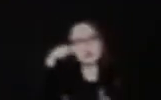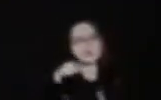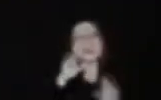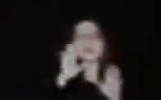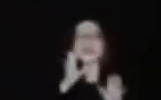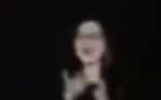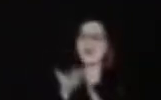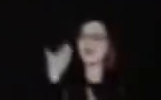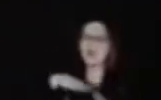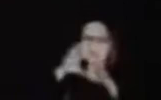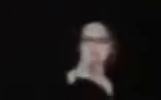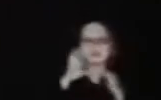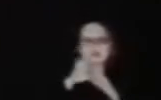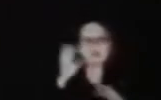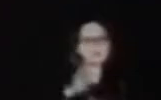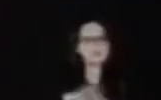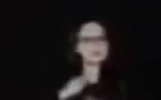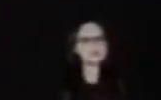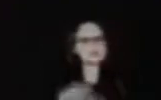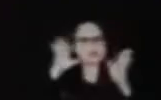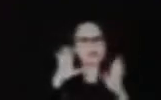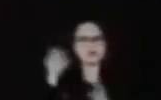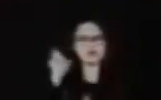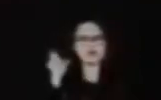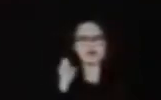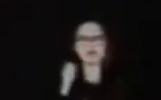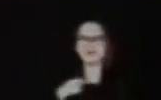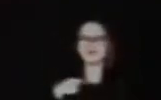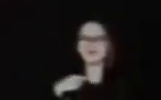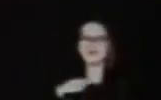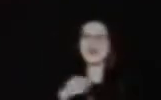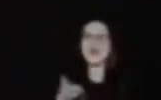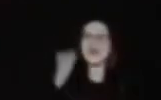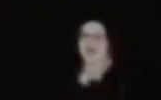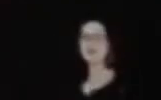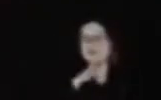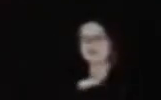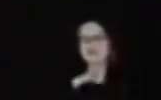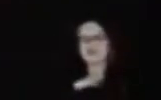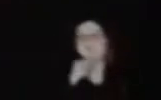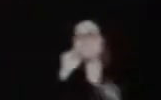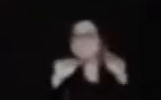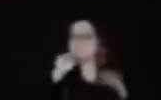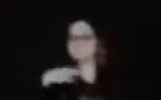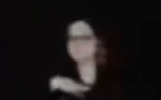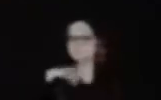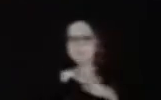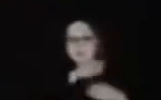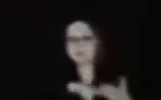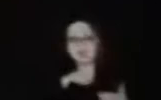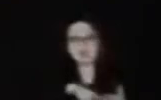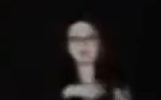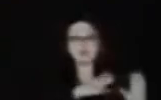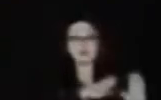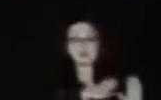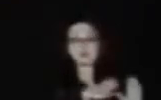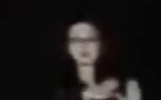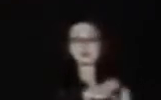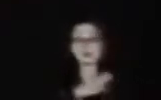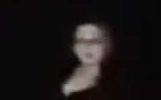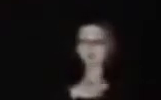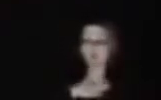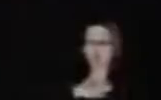definí con toda claridad desde la campaña. Dije que no es mi fuerte la